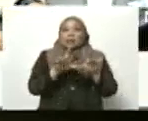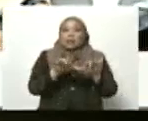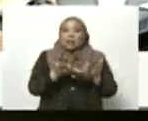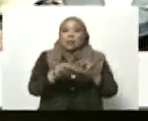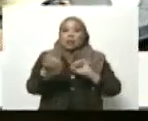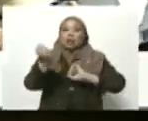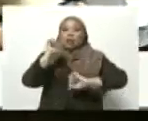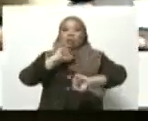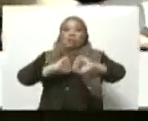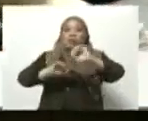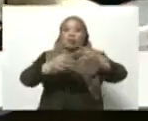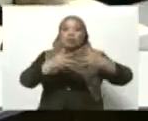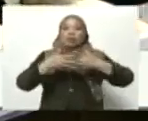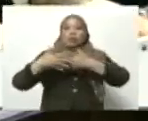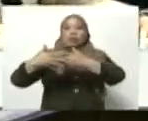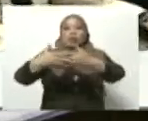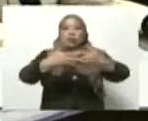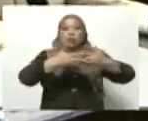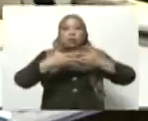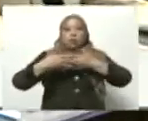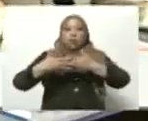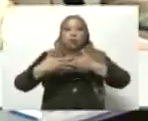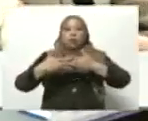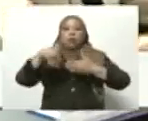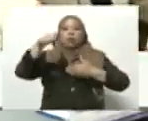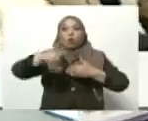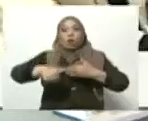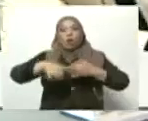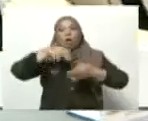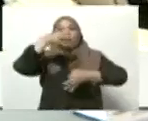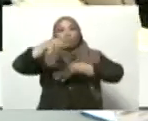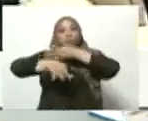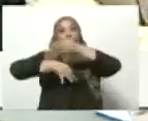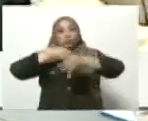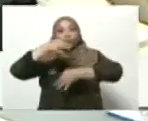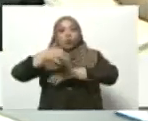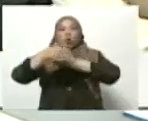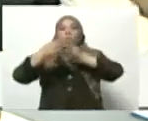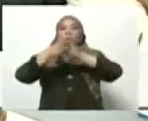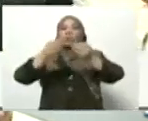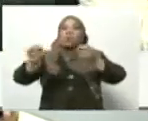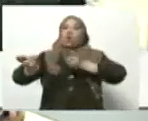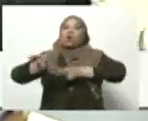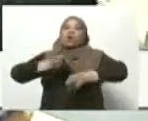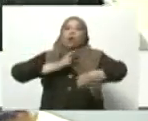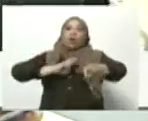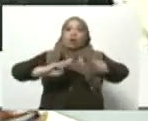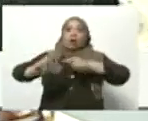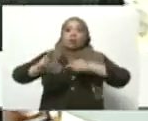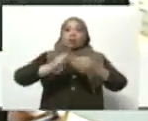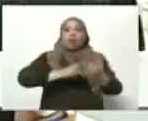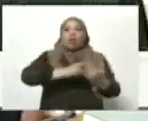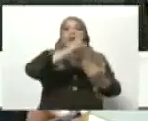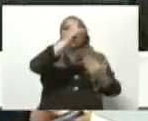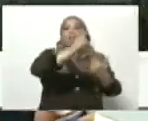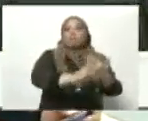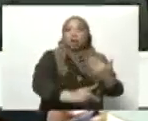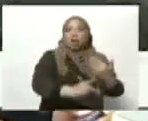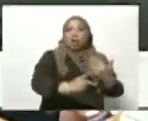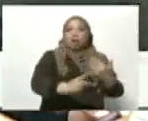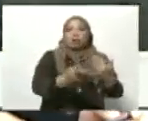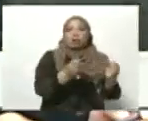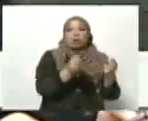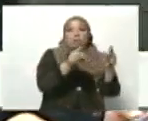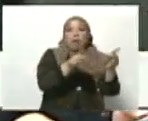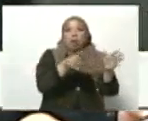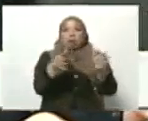los Estados Unidos, Mark Esper, que abordará todo lo relacionado con los planes de Donald Trump,